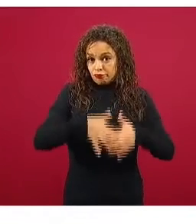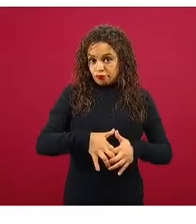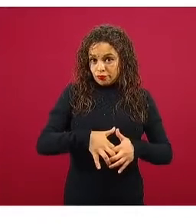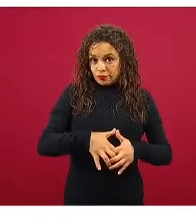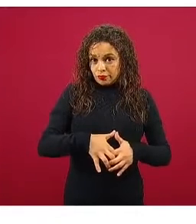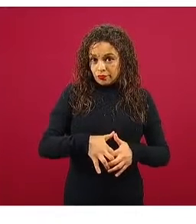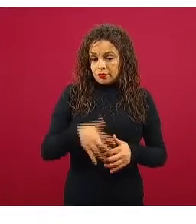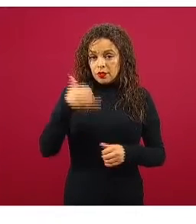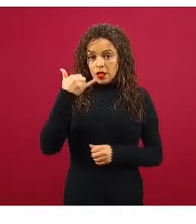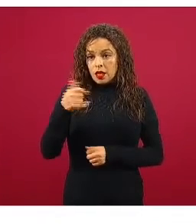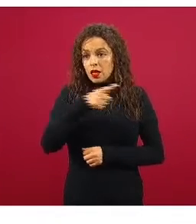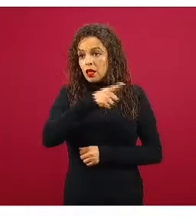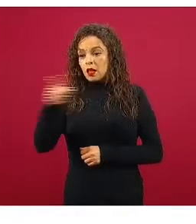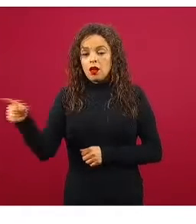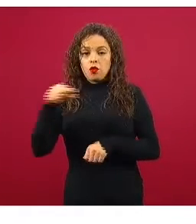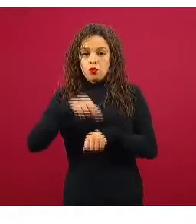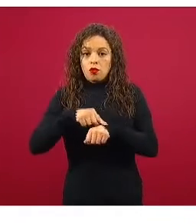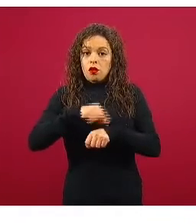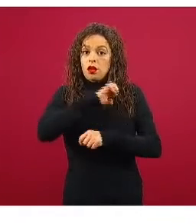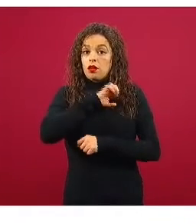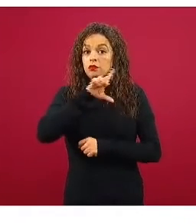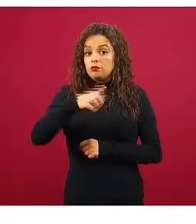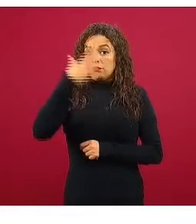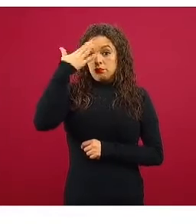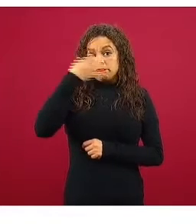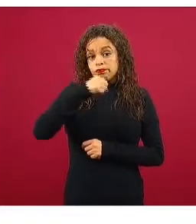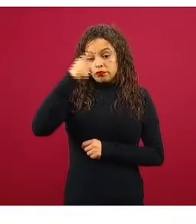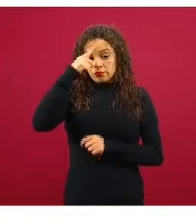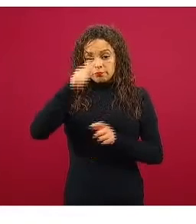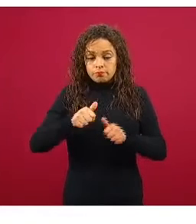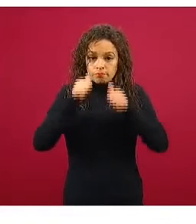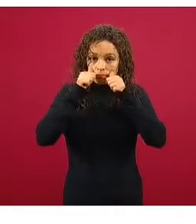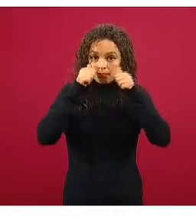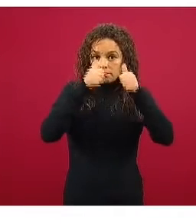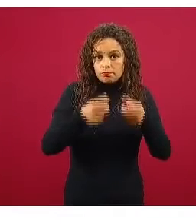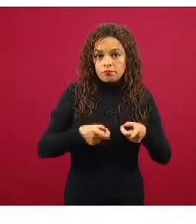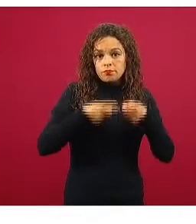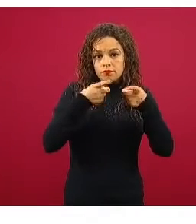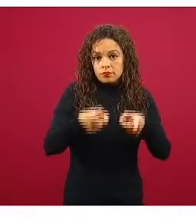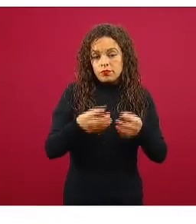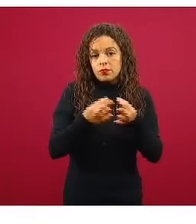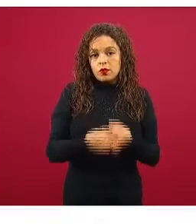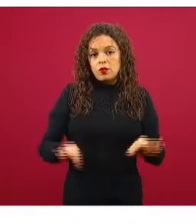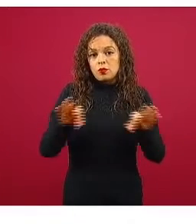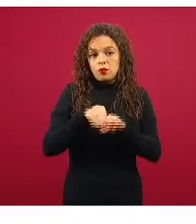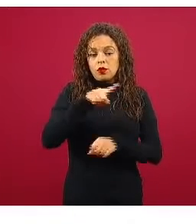equipamiento y de personal especializado para poder tener las funciones vitales